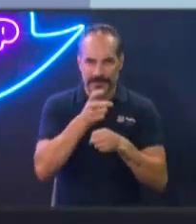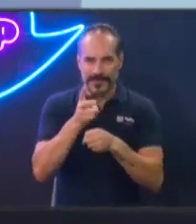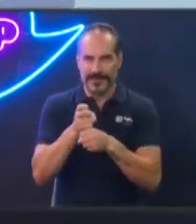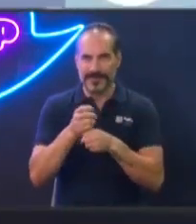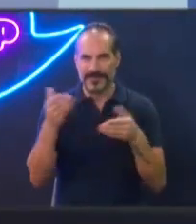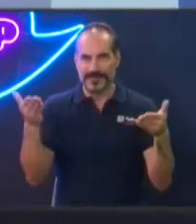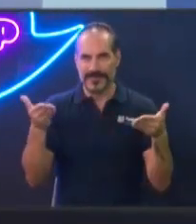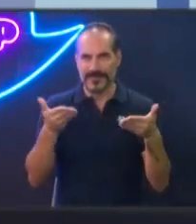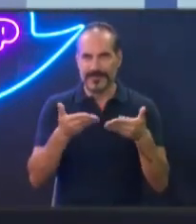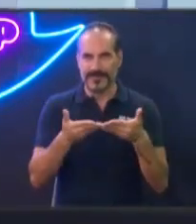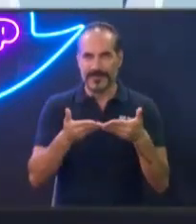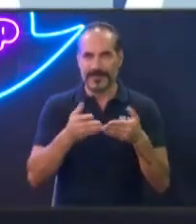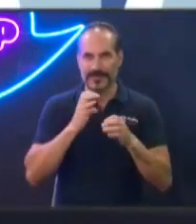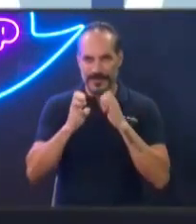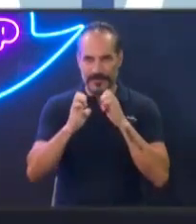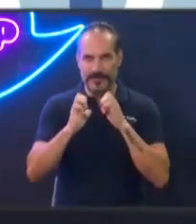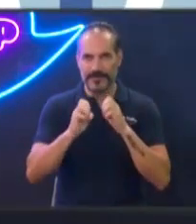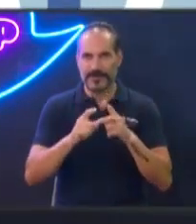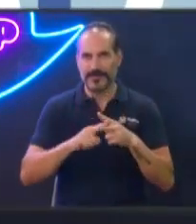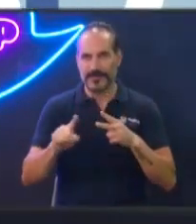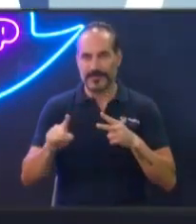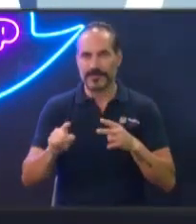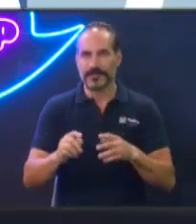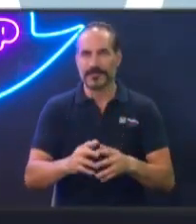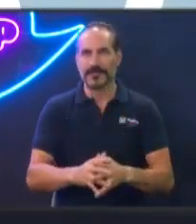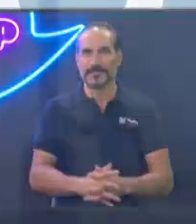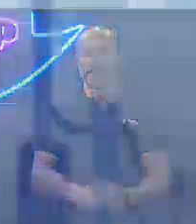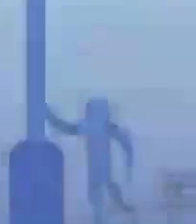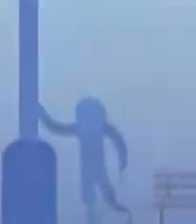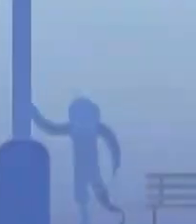materia de esta entrevista continuamos